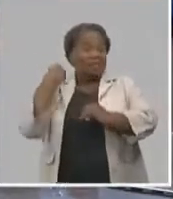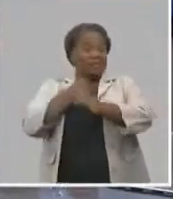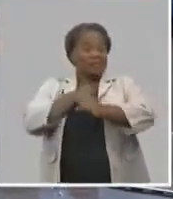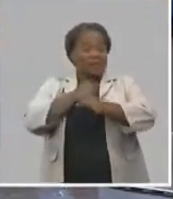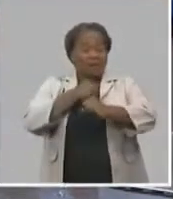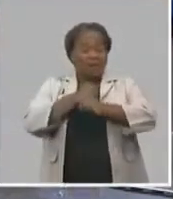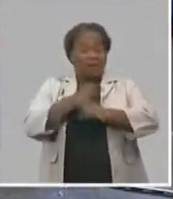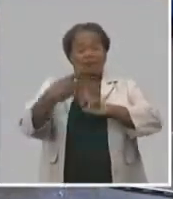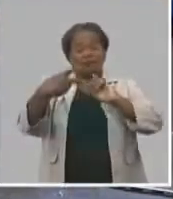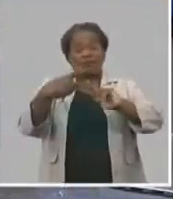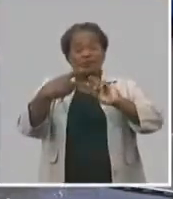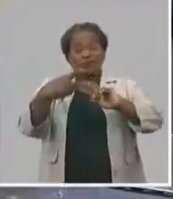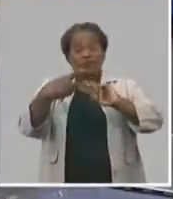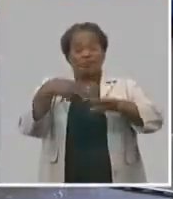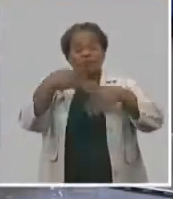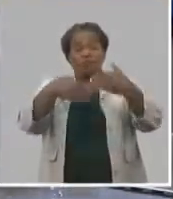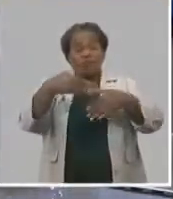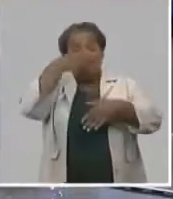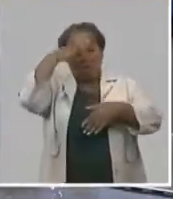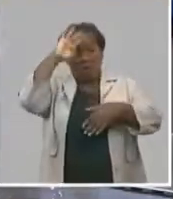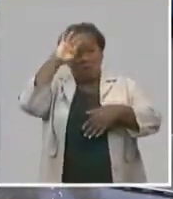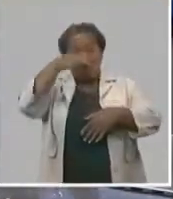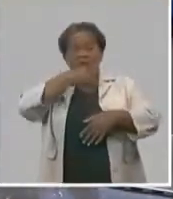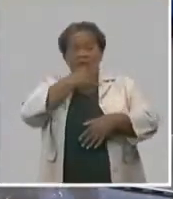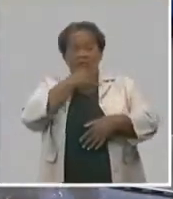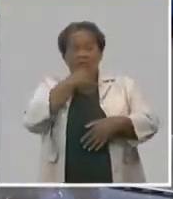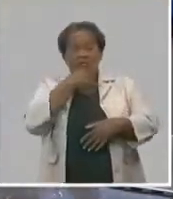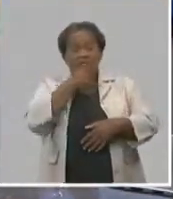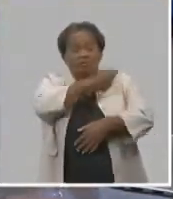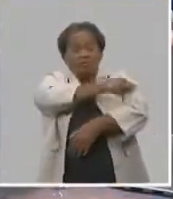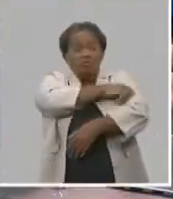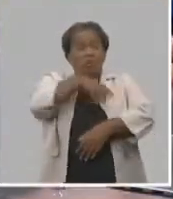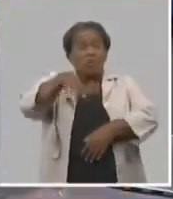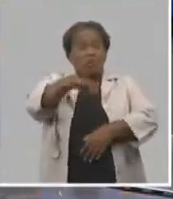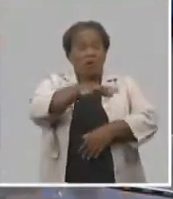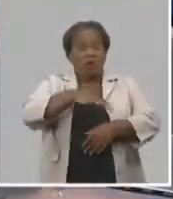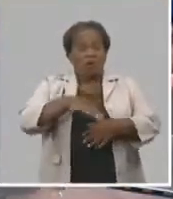y segundo por el fenómeno que tenemos de envejecimiento poblacional, una protección.